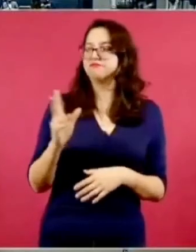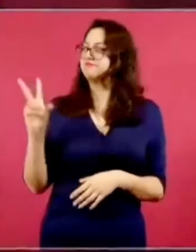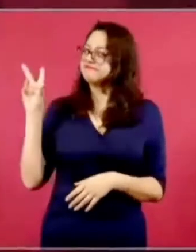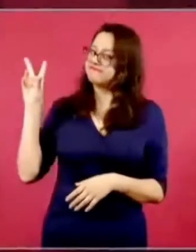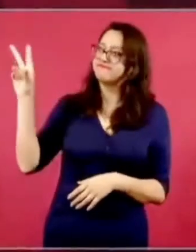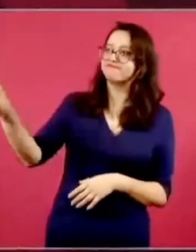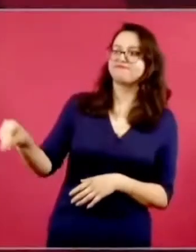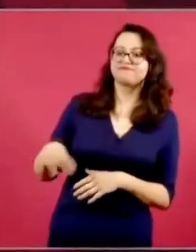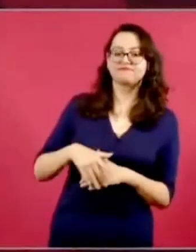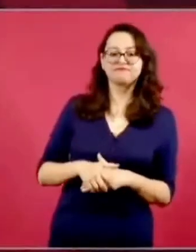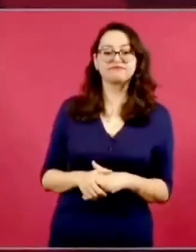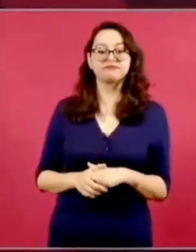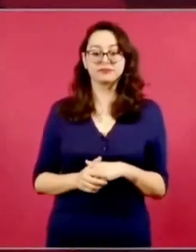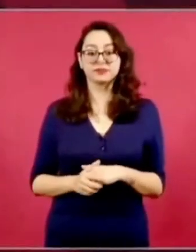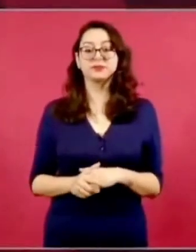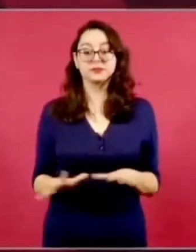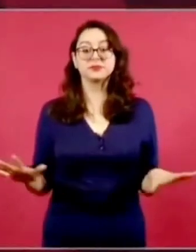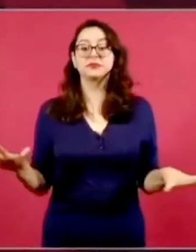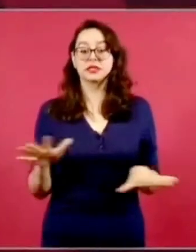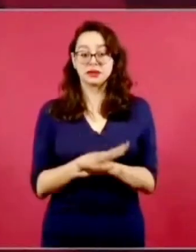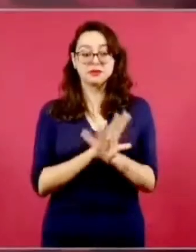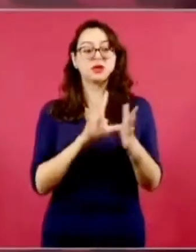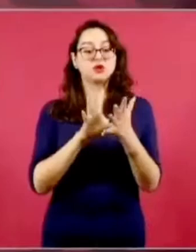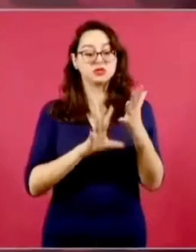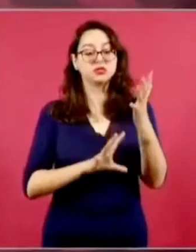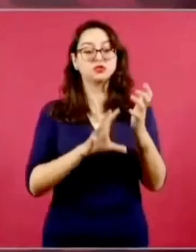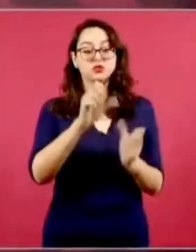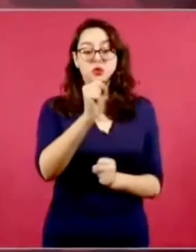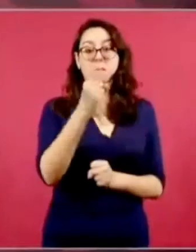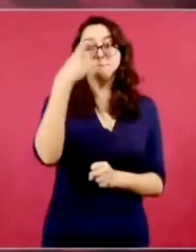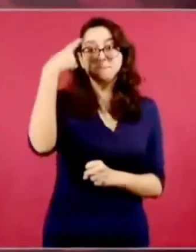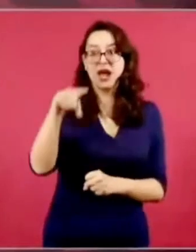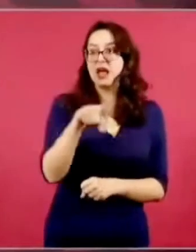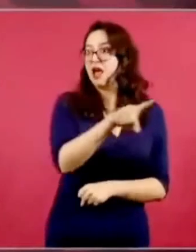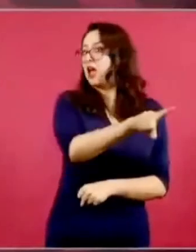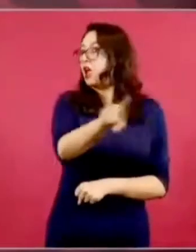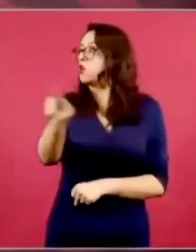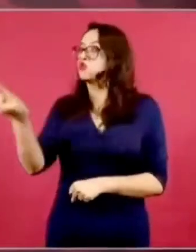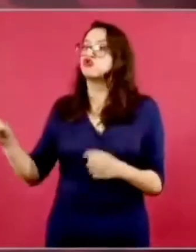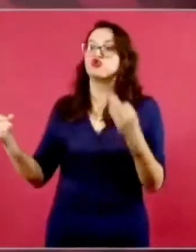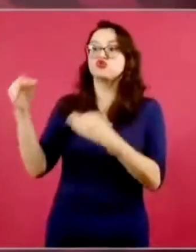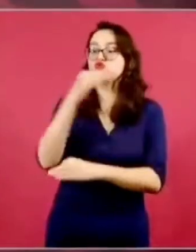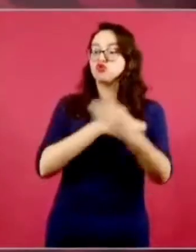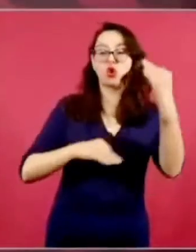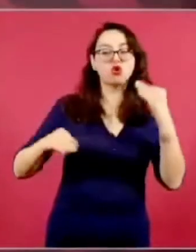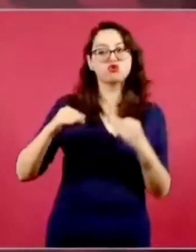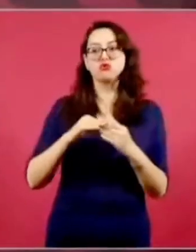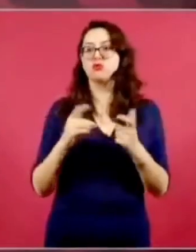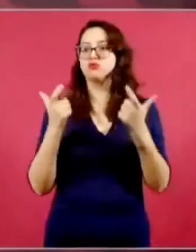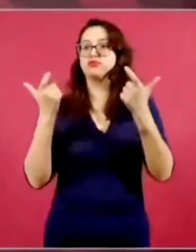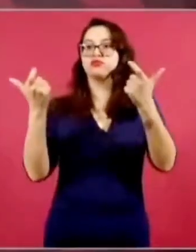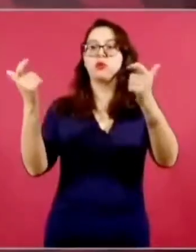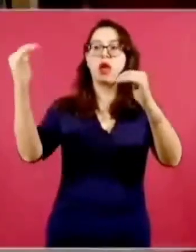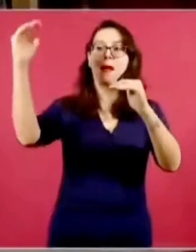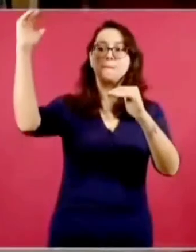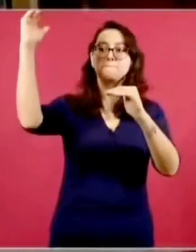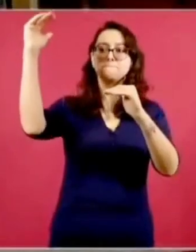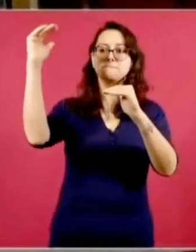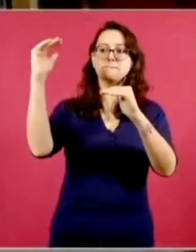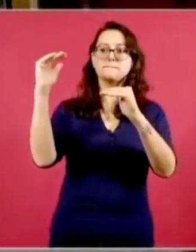y que no puedan, bajo ninguna argucia legaloide,